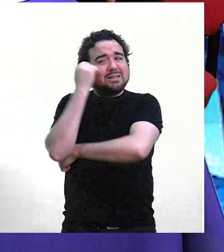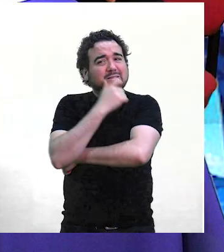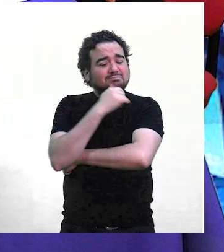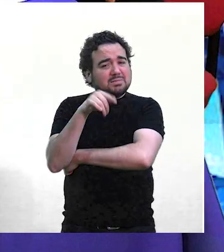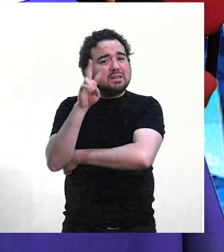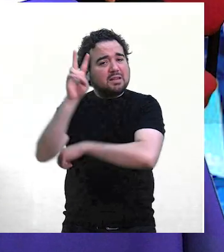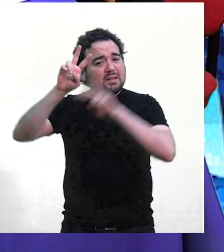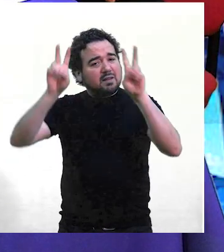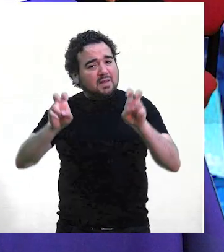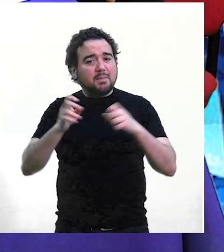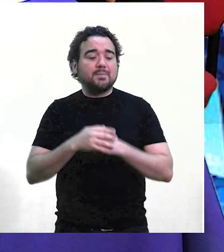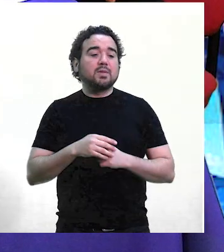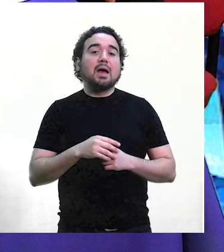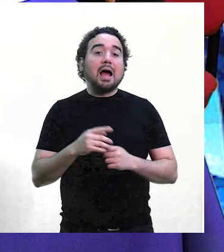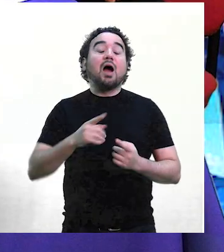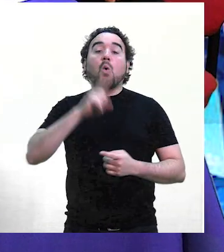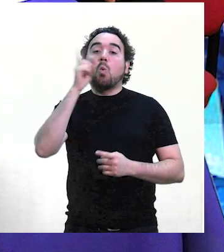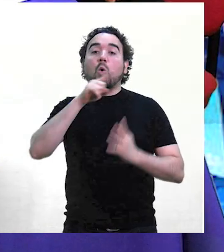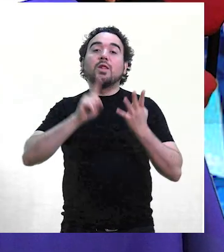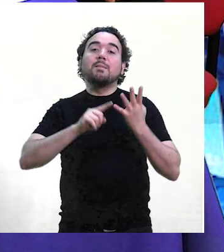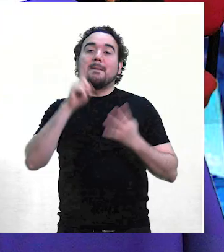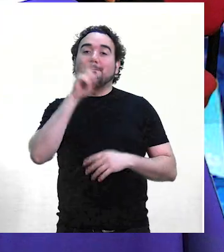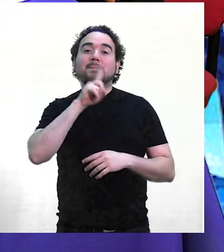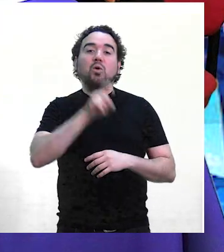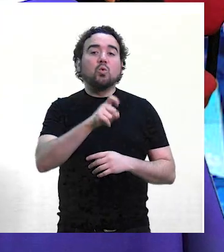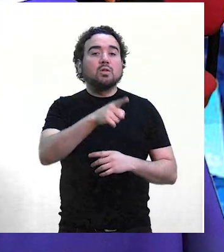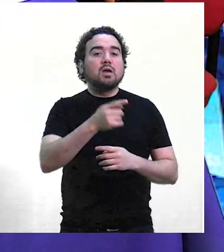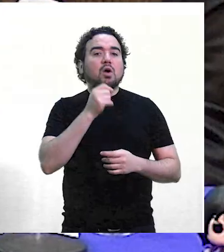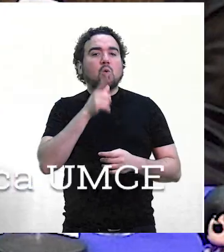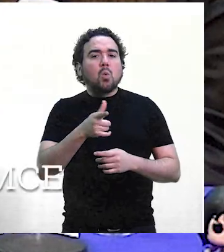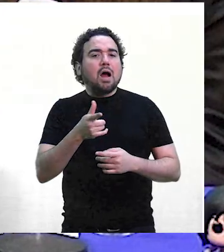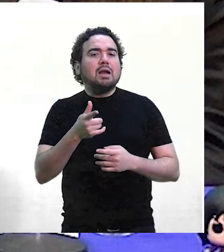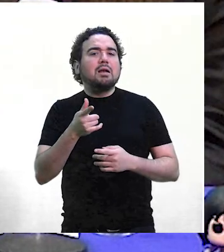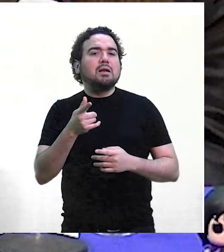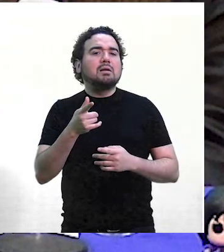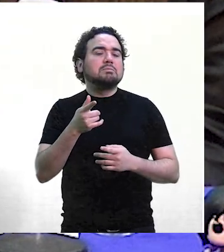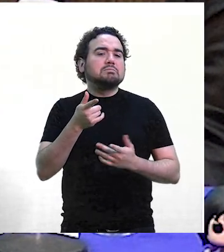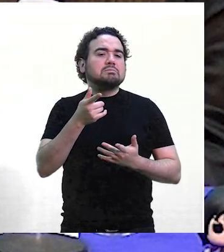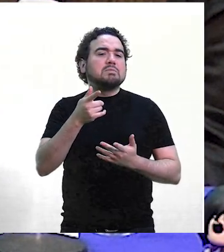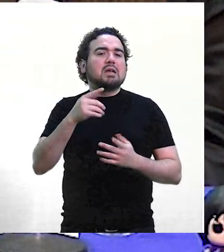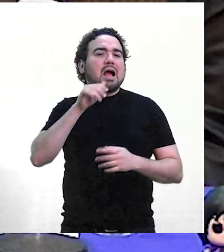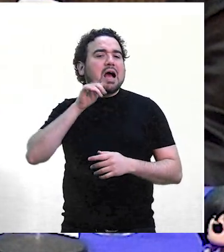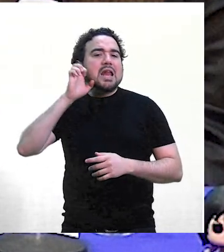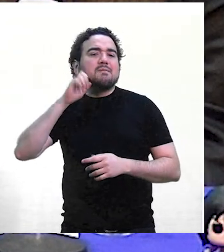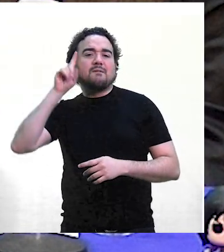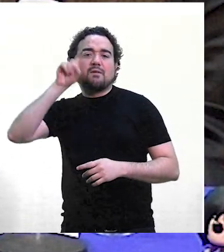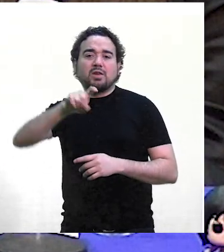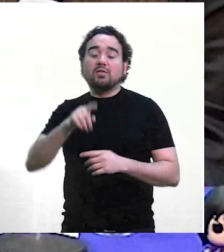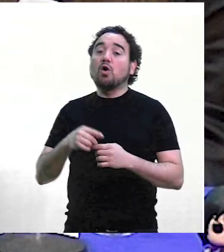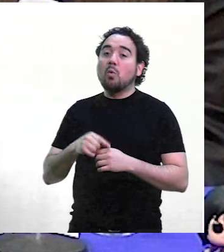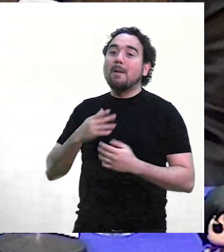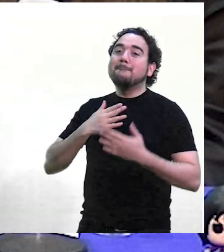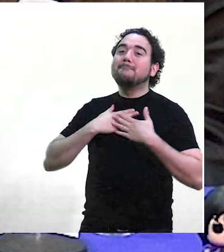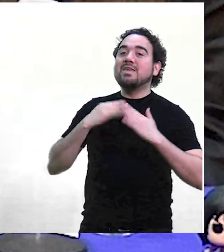pensar. Para pensar. Ya, y la última pregunta, ¿anime favorito o película favorita de anime? Bueno, a mí me gusta mucho Mi vecino Totoro. Y en realidad